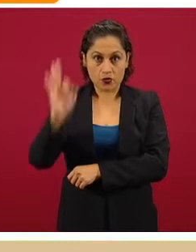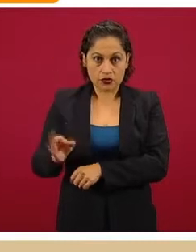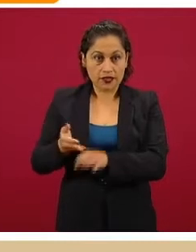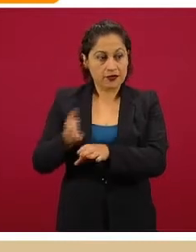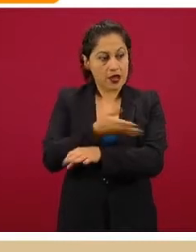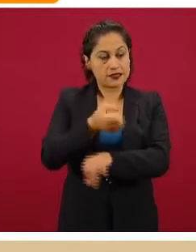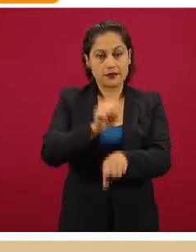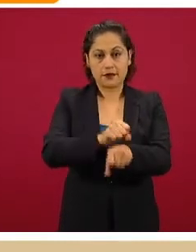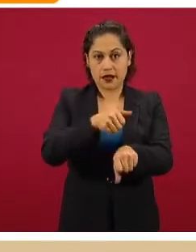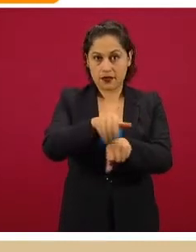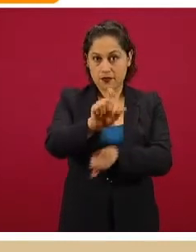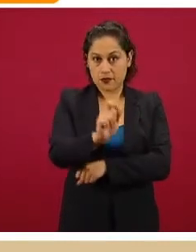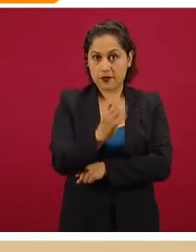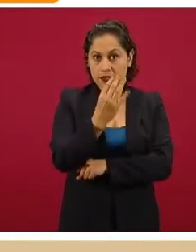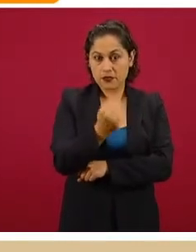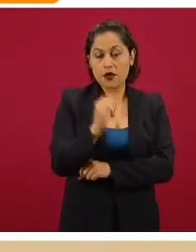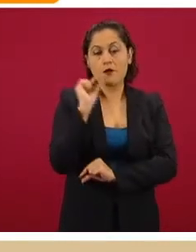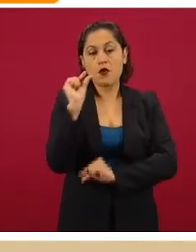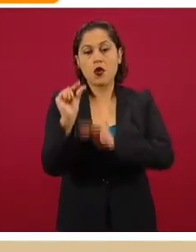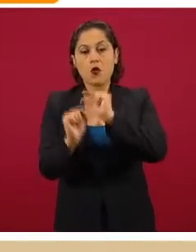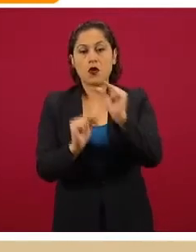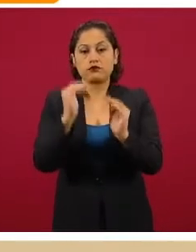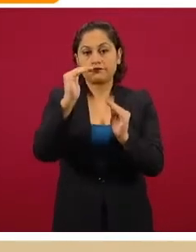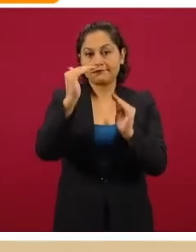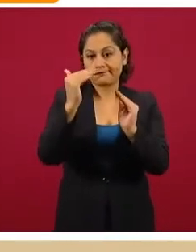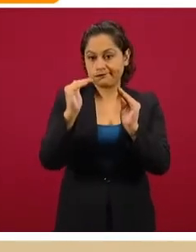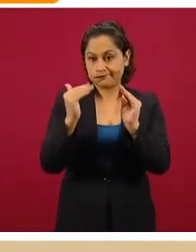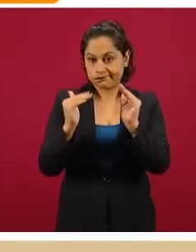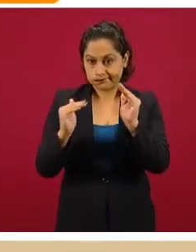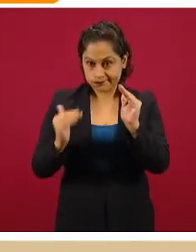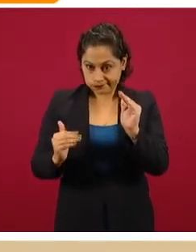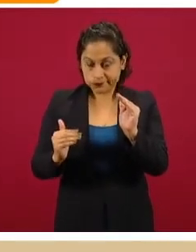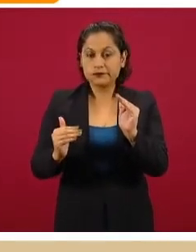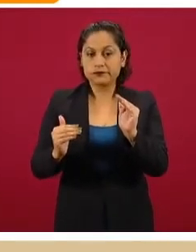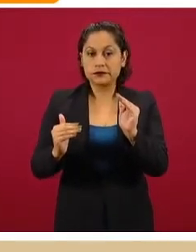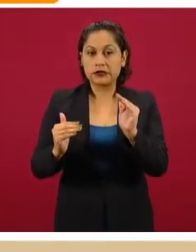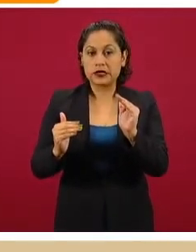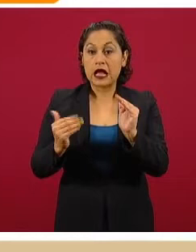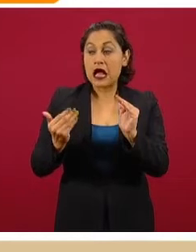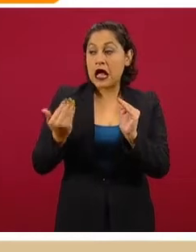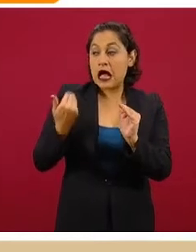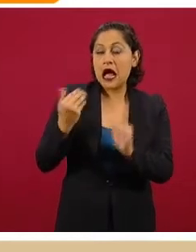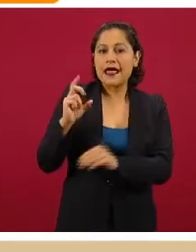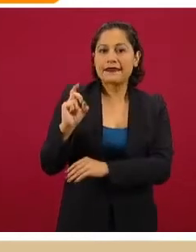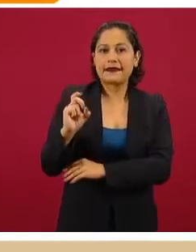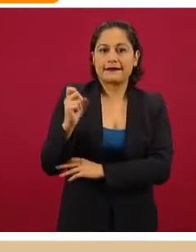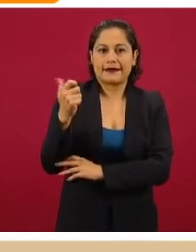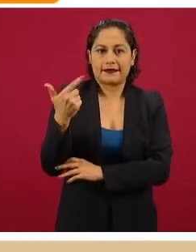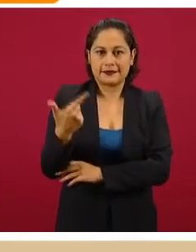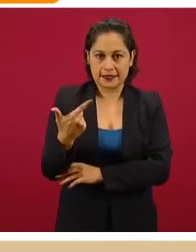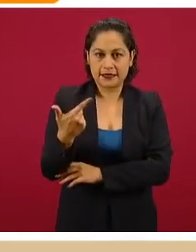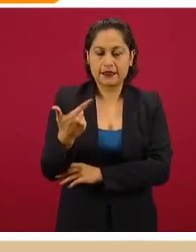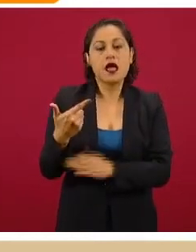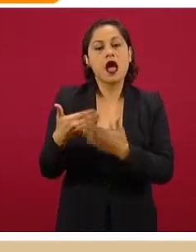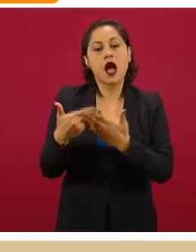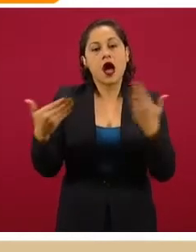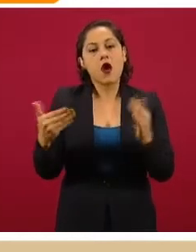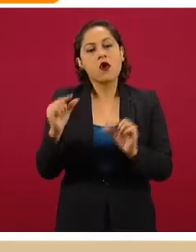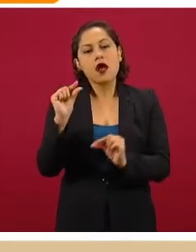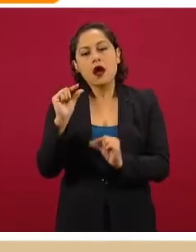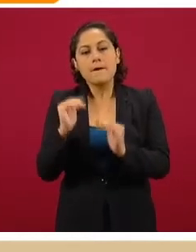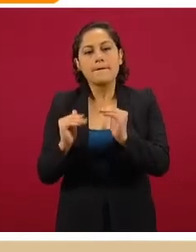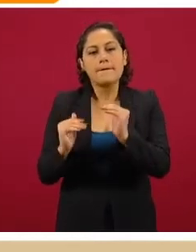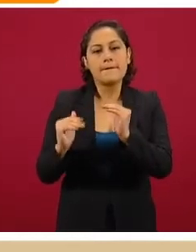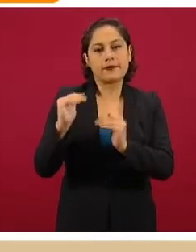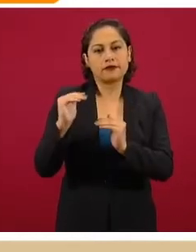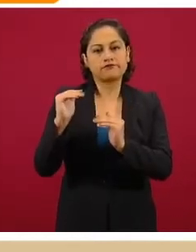y posteriormente ha ido disminuyendo hasta llegar a un mínimo de 37%, y ahora ha tenido alguna fluctuación que llegó